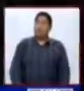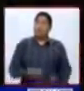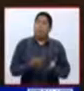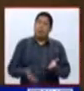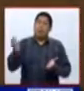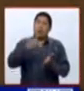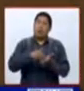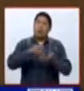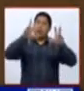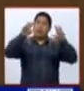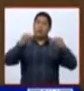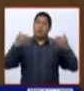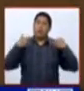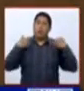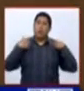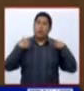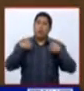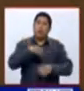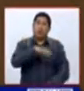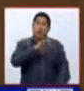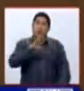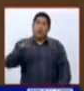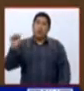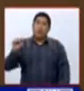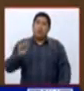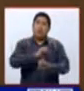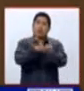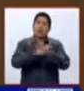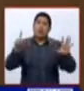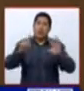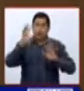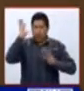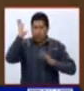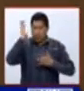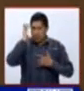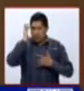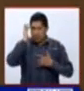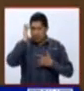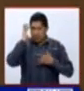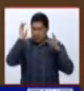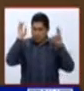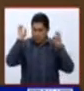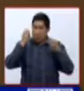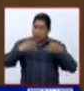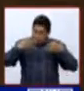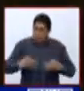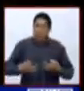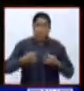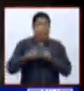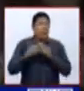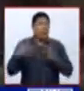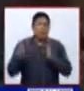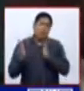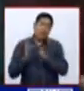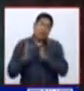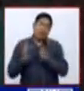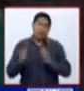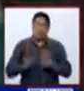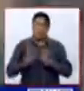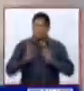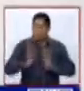Reitero nuevamente, no tenemos por el momento en Cochabamba casos de sospecha clínica, ni por nexo epidemiológico, ni nexo clínico.